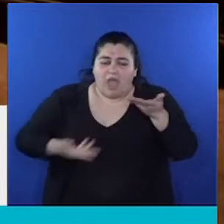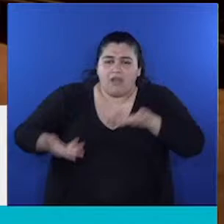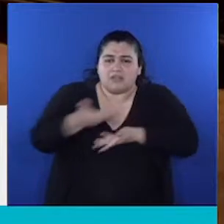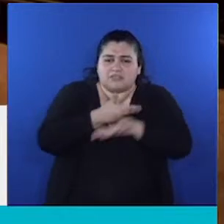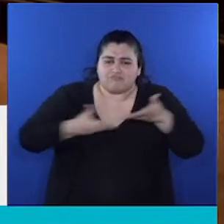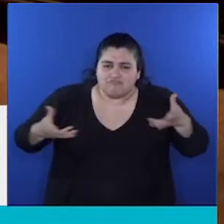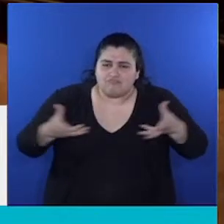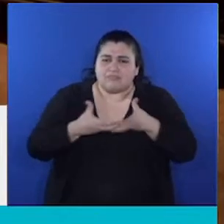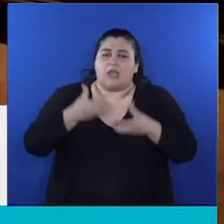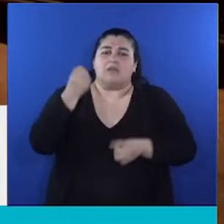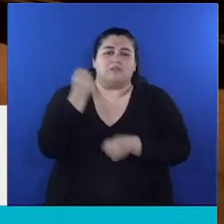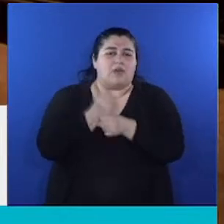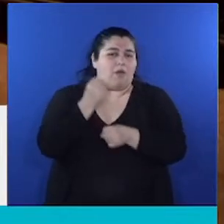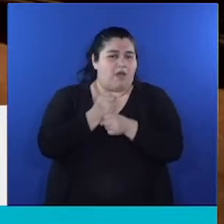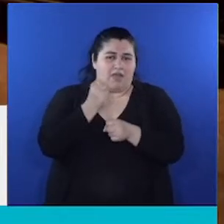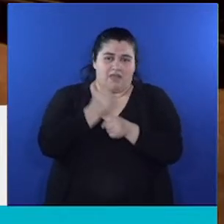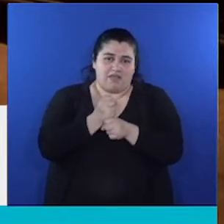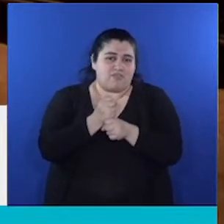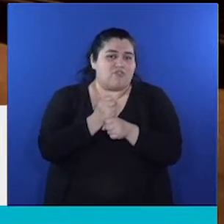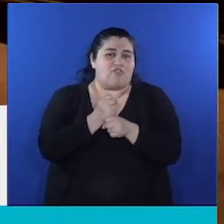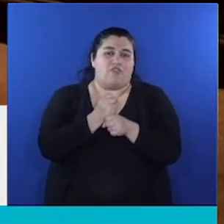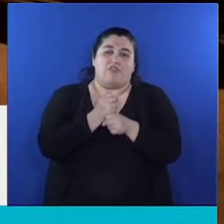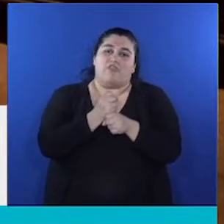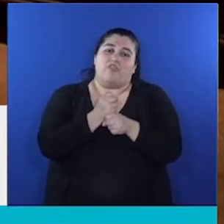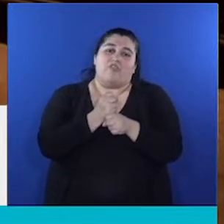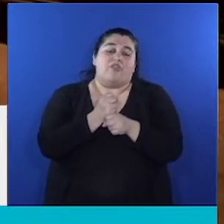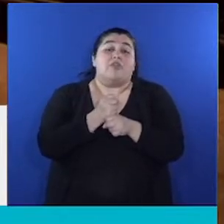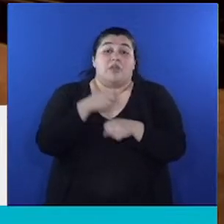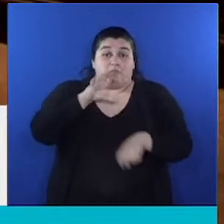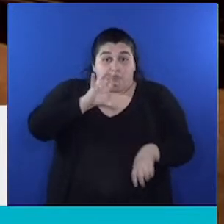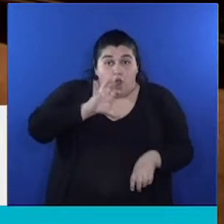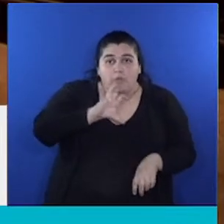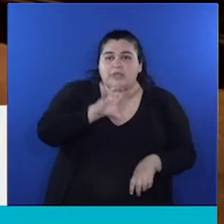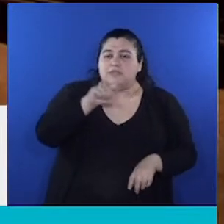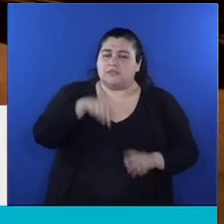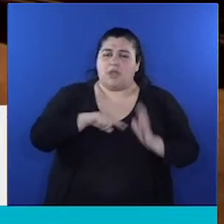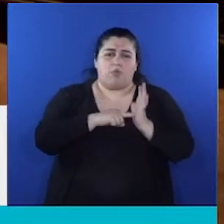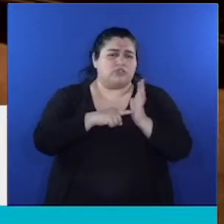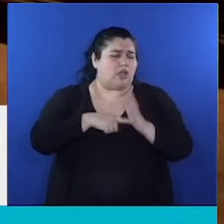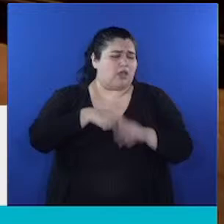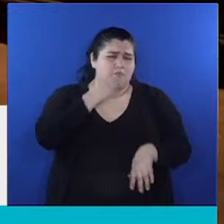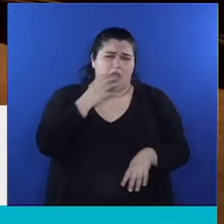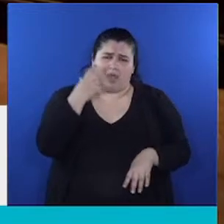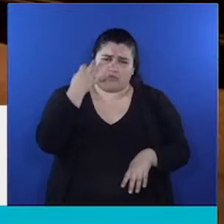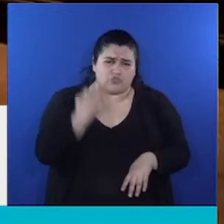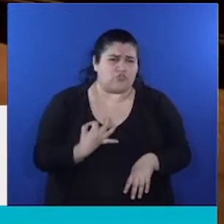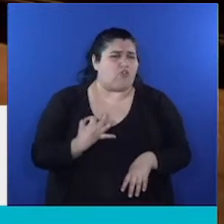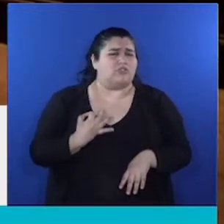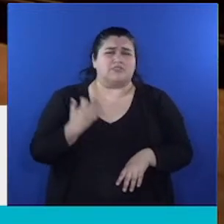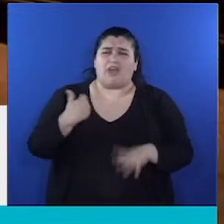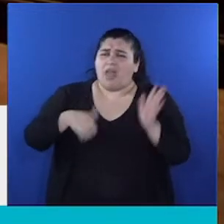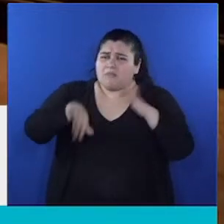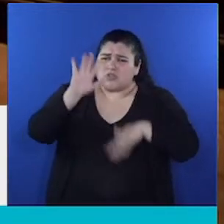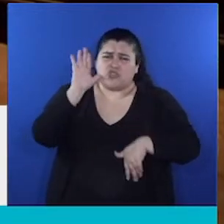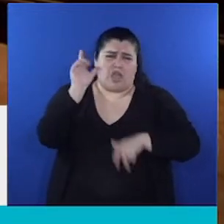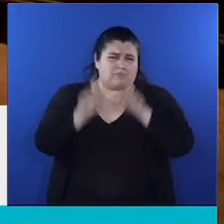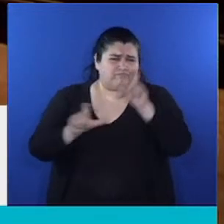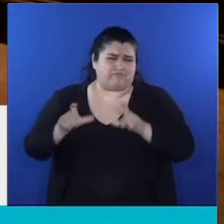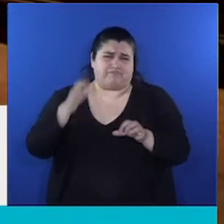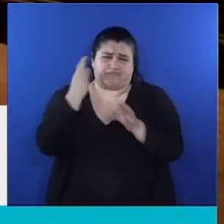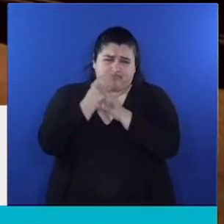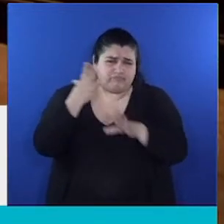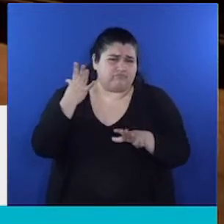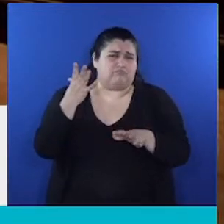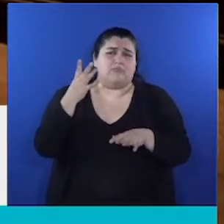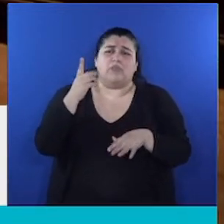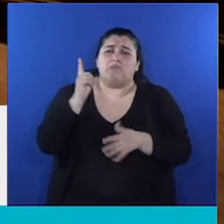de los profesionales. Tenemos una provincia maravillosa, repleta de profesionales que han elegido el territorio y la interdisciplina